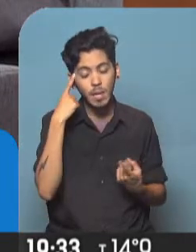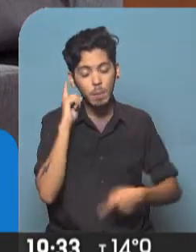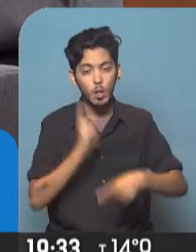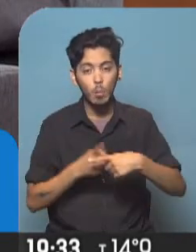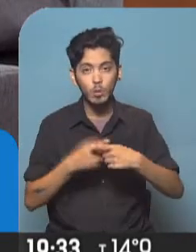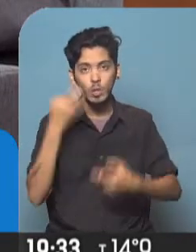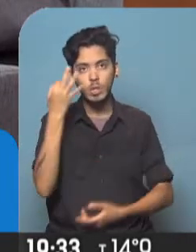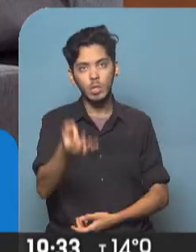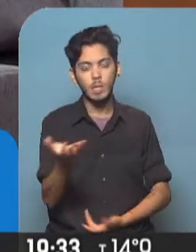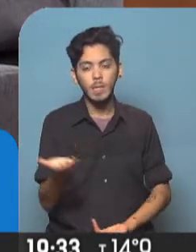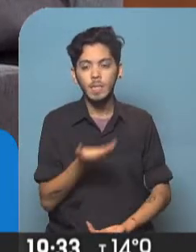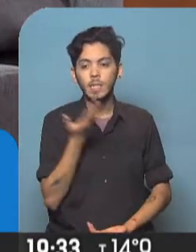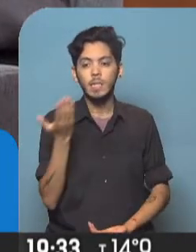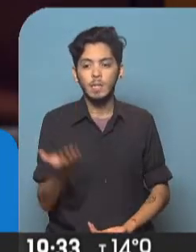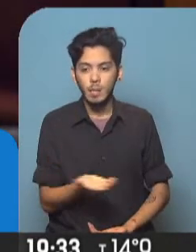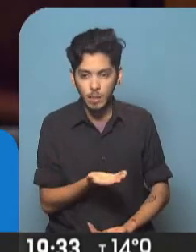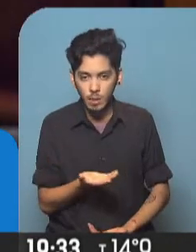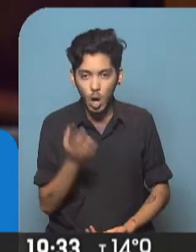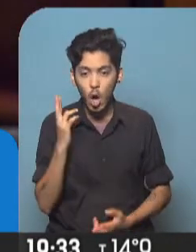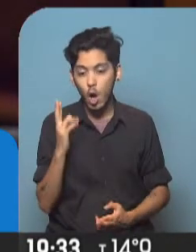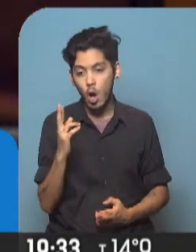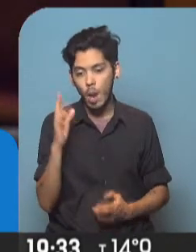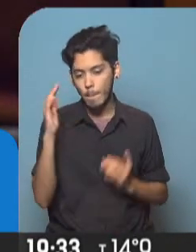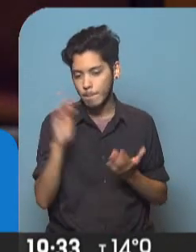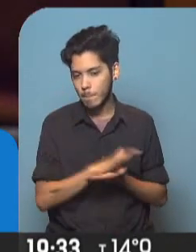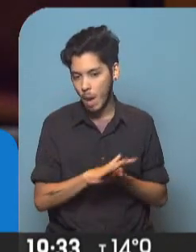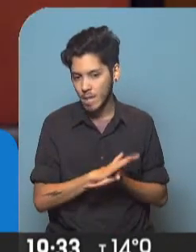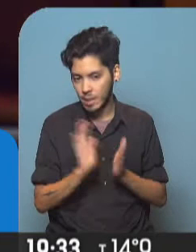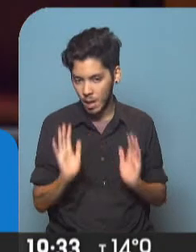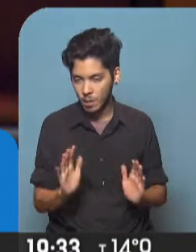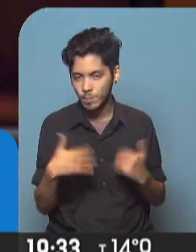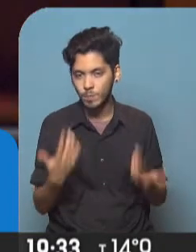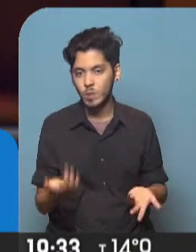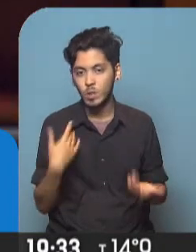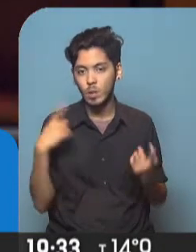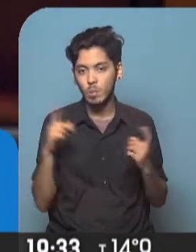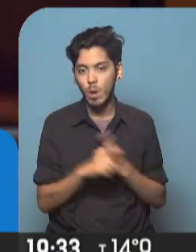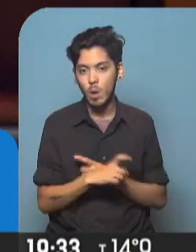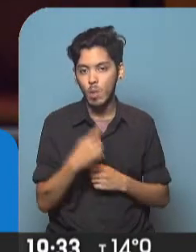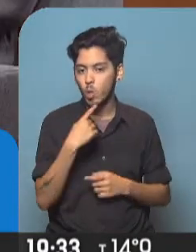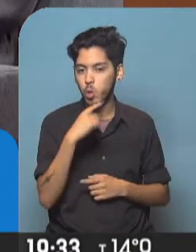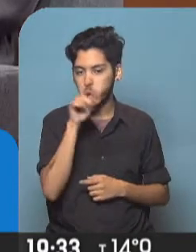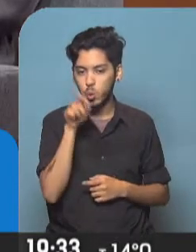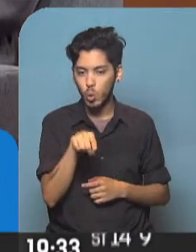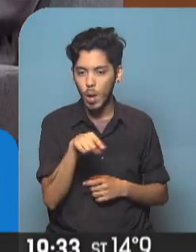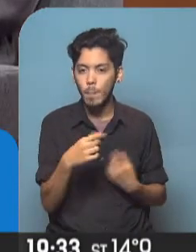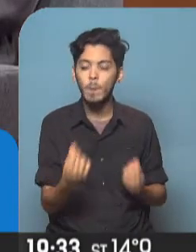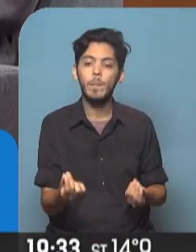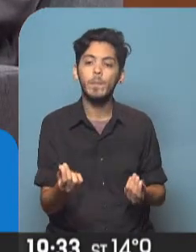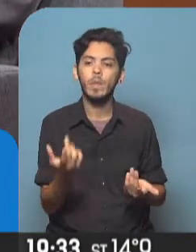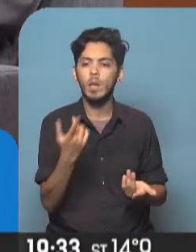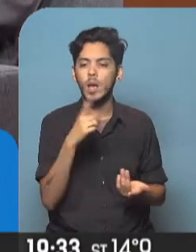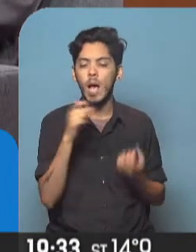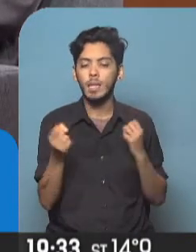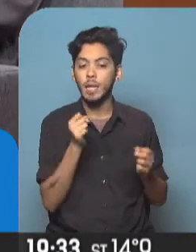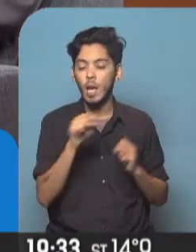que, bueno, tratemos que sean mínimas, digamos, pero si no, tiene un problema de incertidumbres. A propósito de ansiedad e